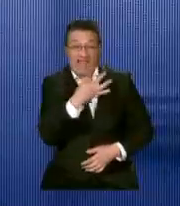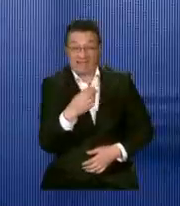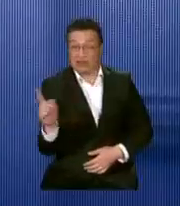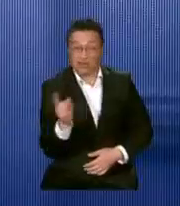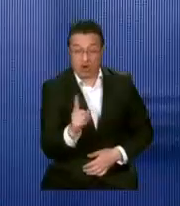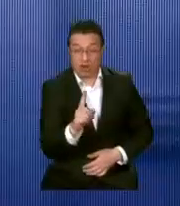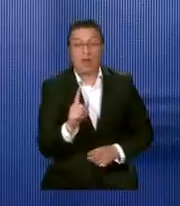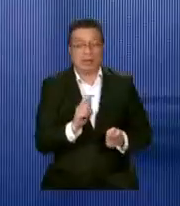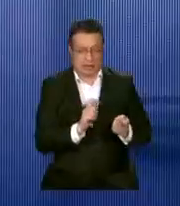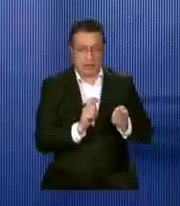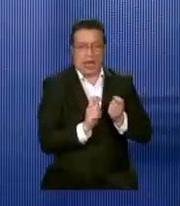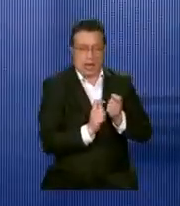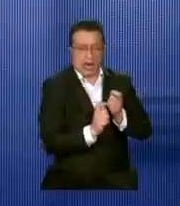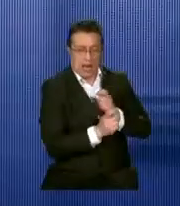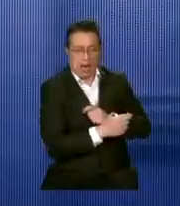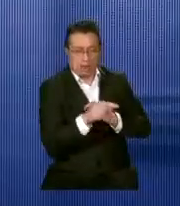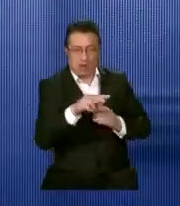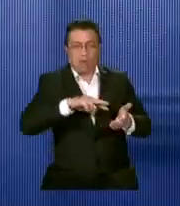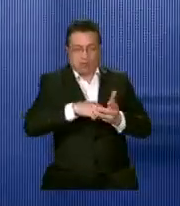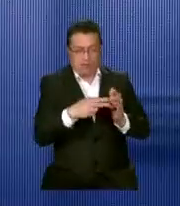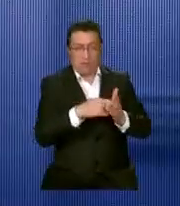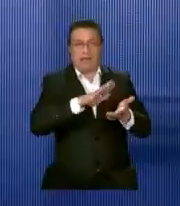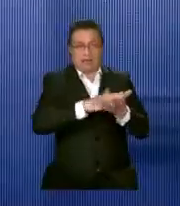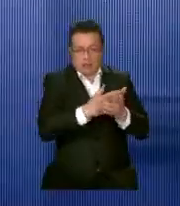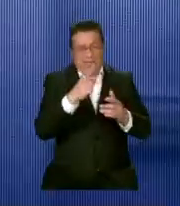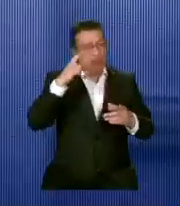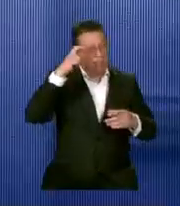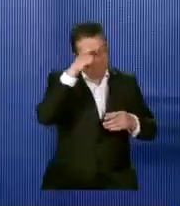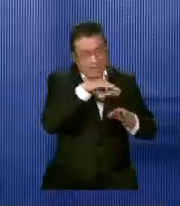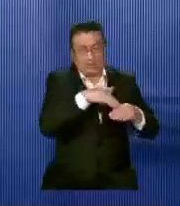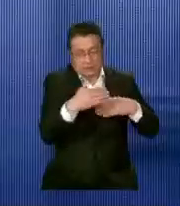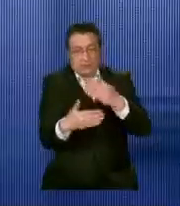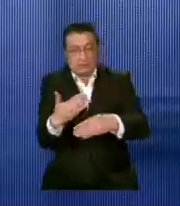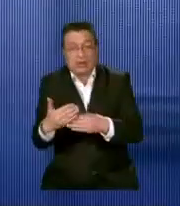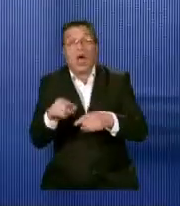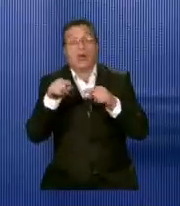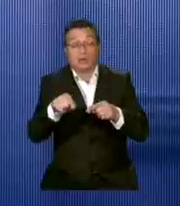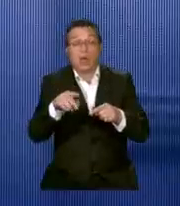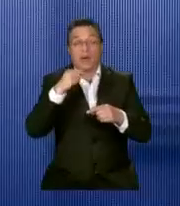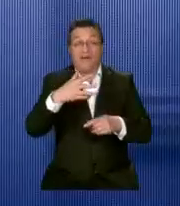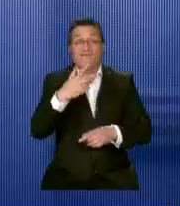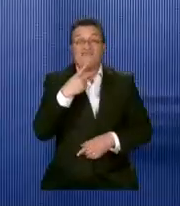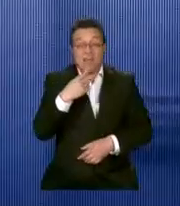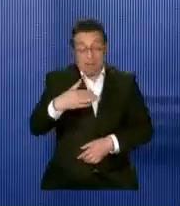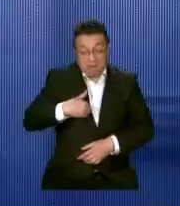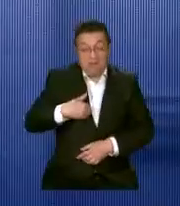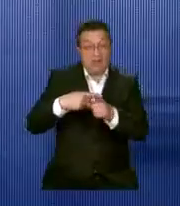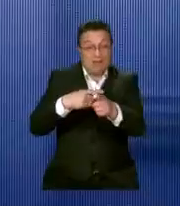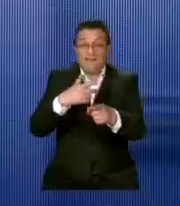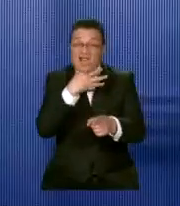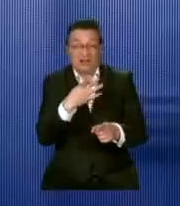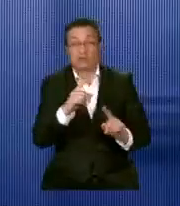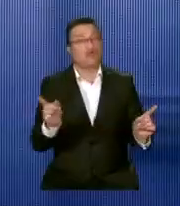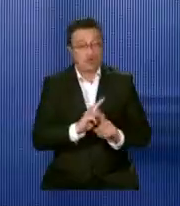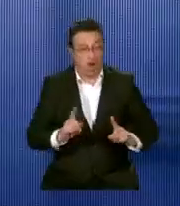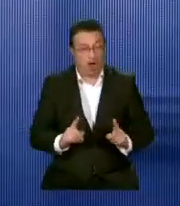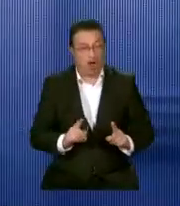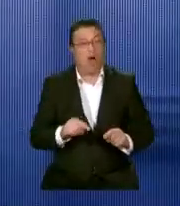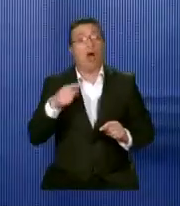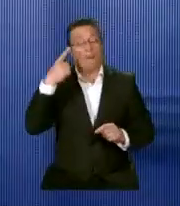Estamos cambiando, venimos saliendo de una crisis sanitaria, pero para ustedes y para mí la vida nunca va a ser fácil. Nunca ha sido fácil. Y